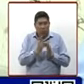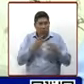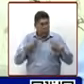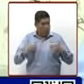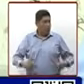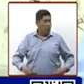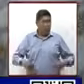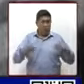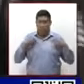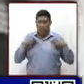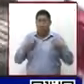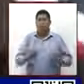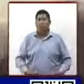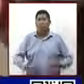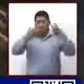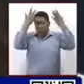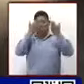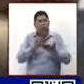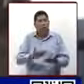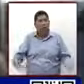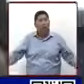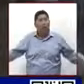que tenía muchas cosas.